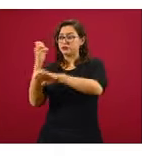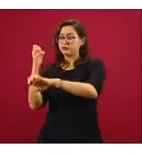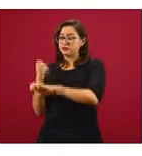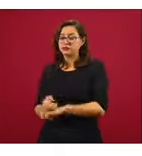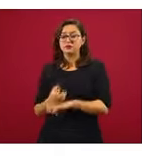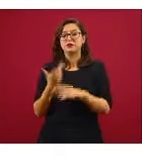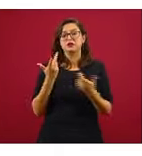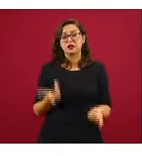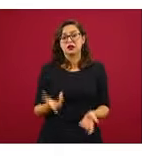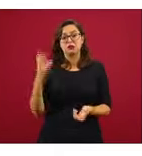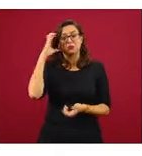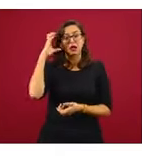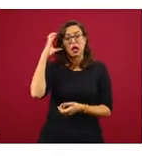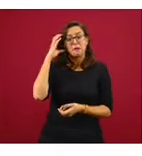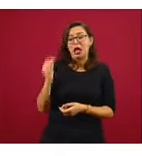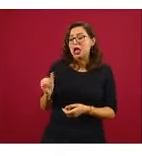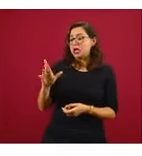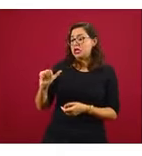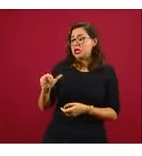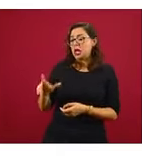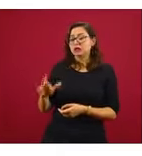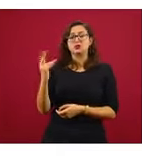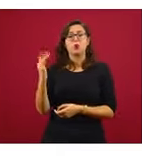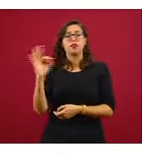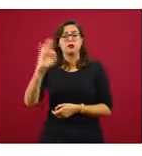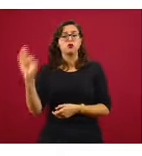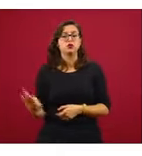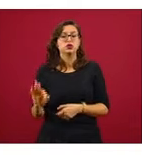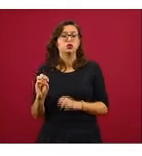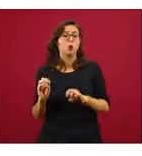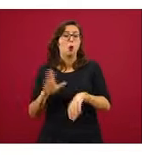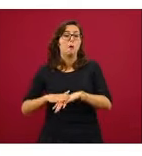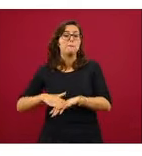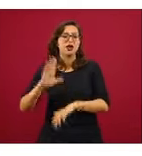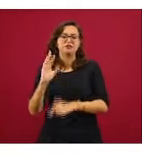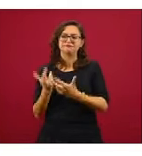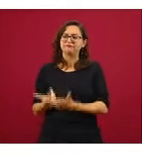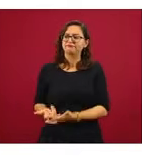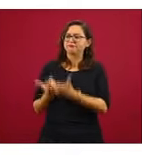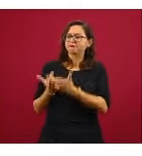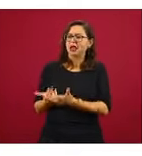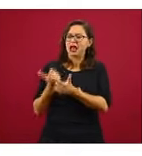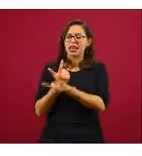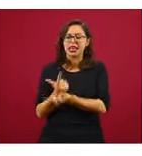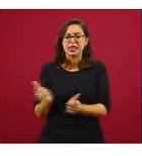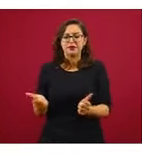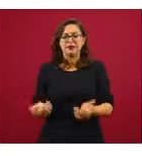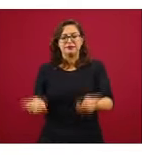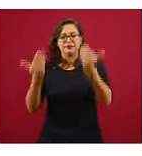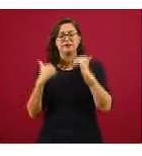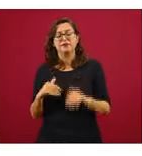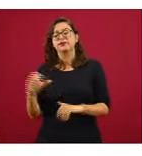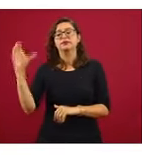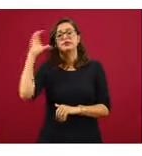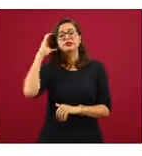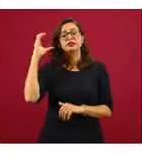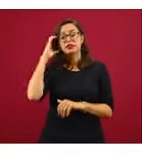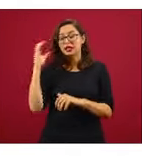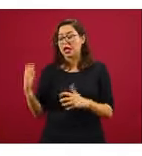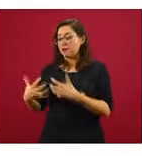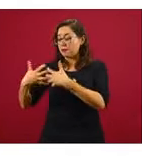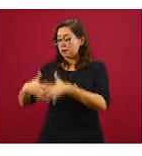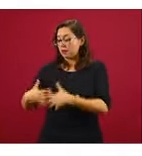mitad o más de estas camas disponibles. Si vemos la siguiente diapositiva, donde están las camas con ventilador, también la ocupación